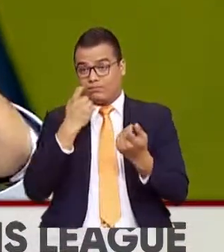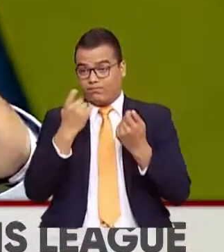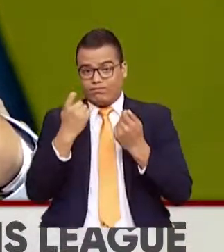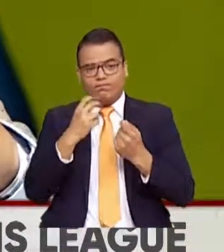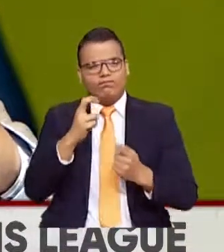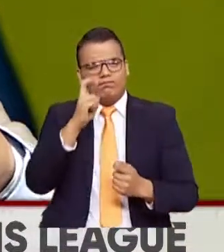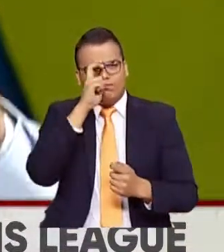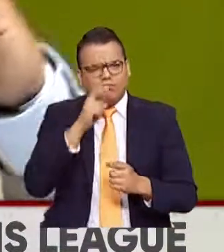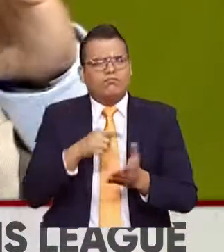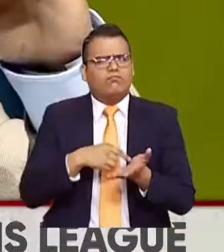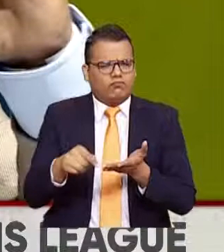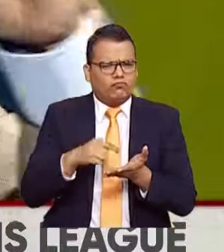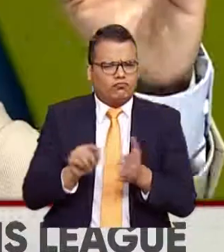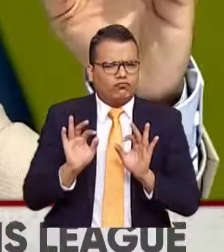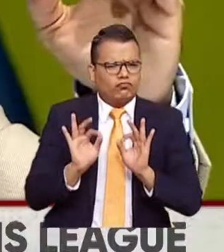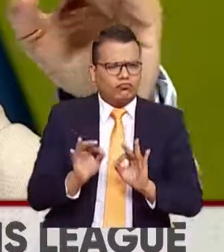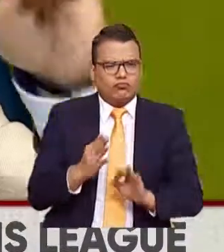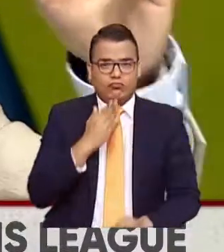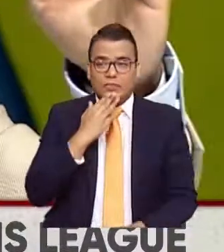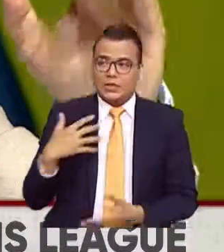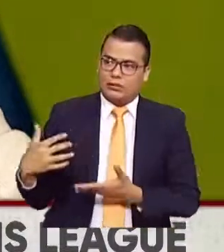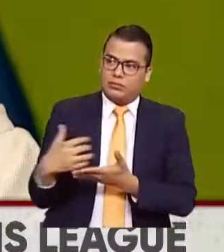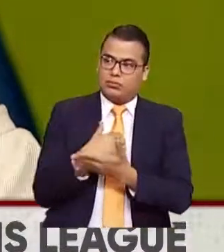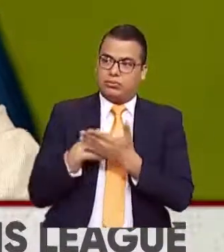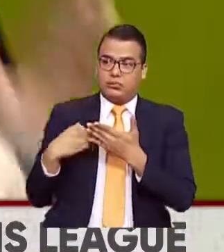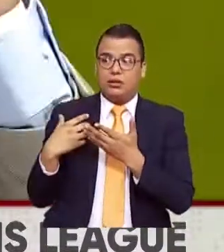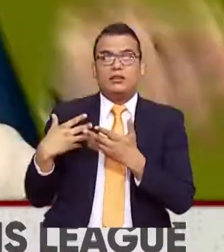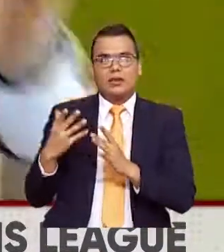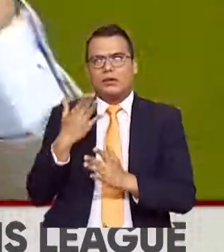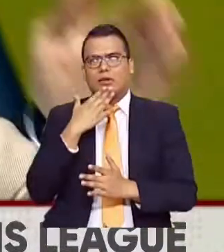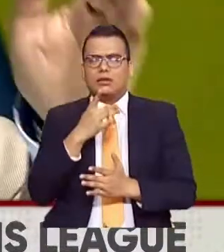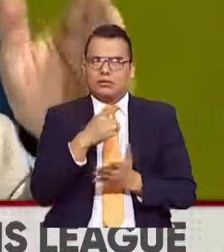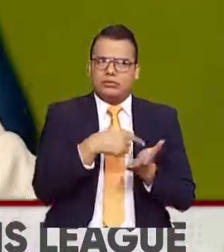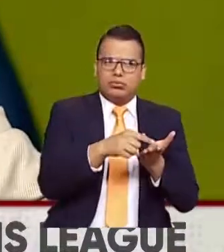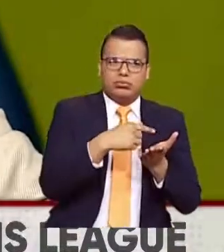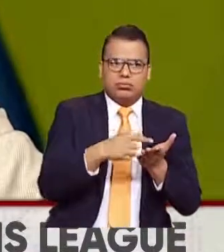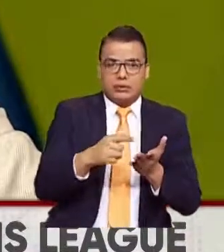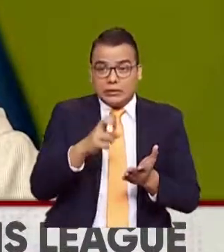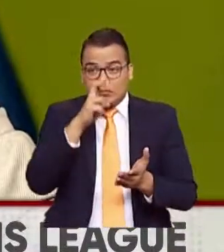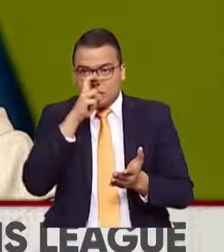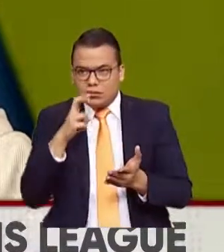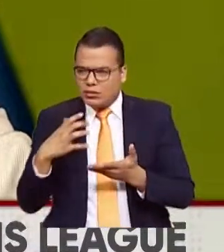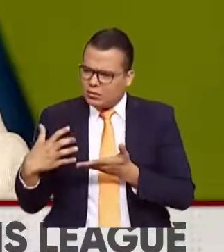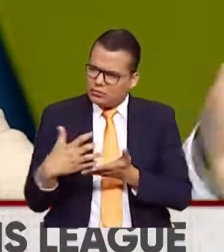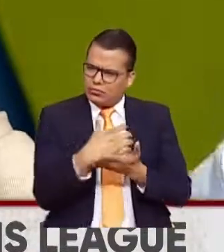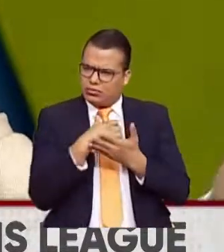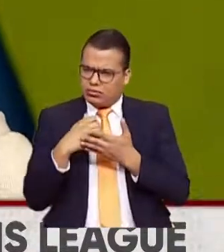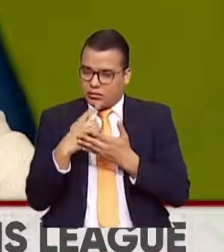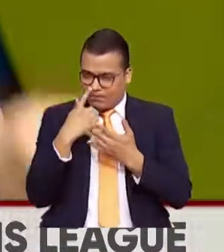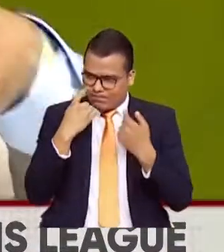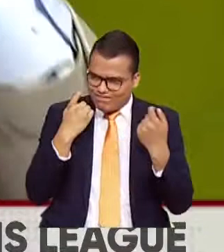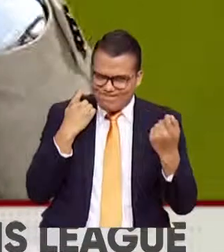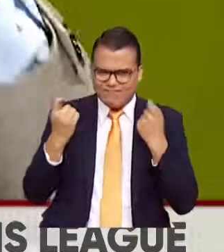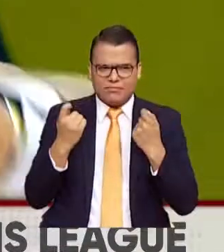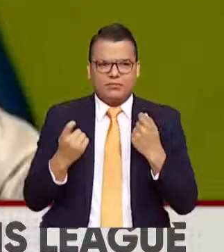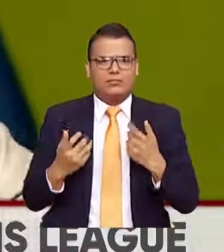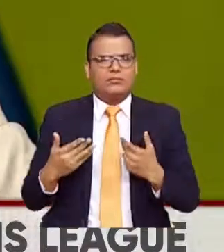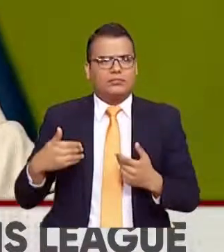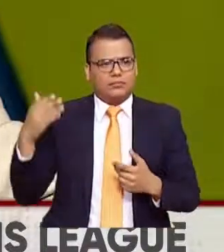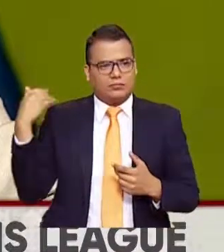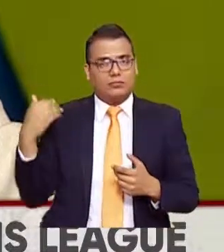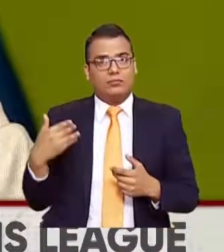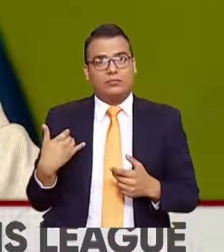asumibles respecto de los ingresos que genera vamos apretamos mucho en los ingresos porque la verdad es que tuvimos un